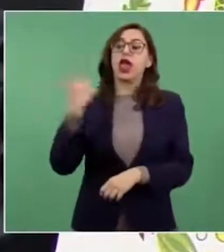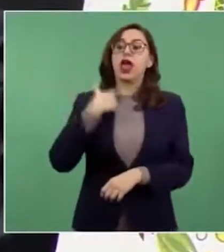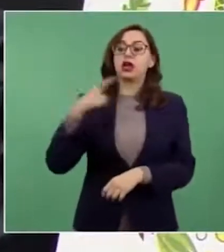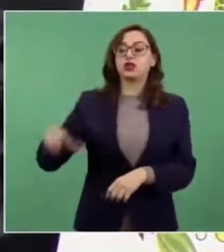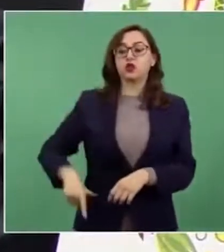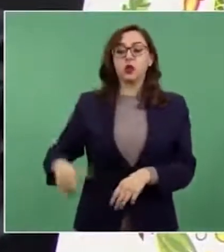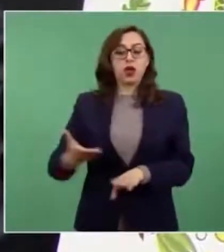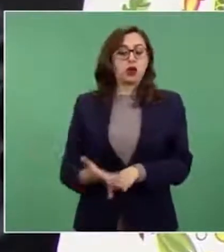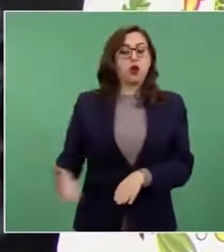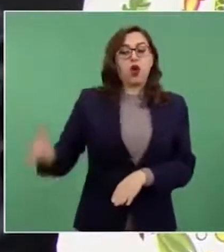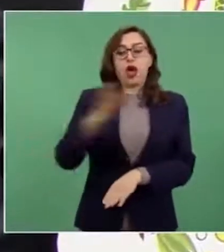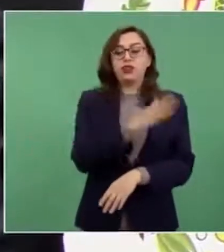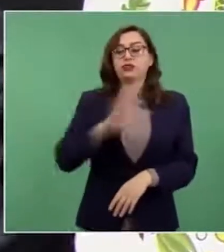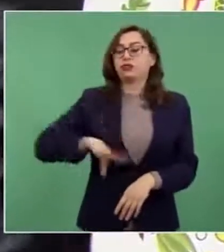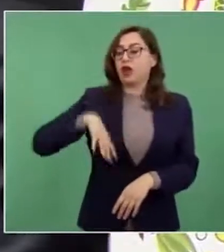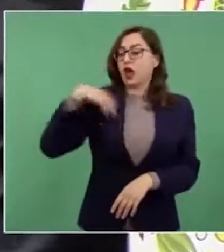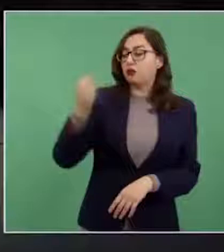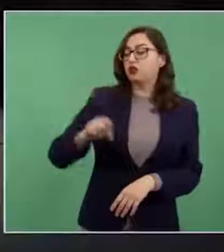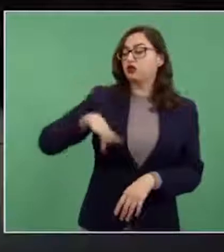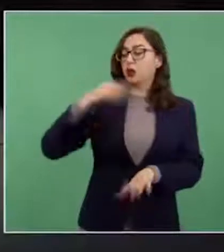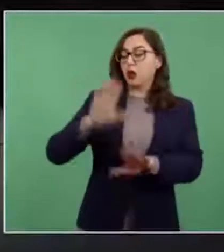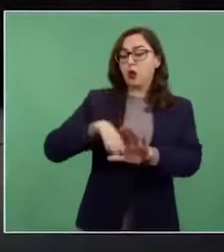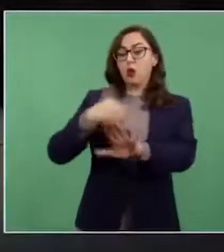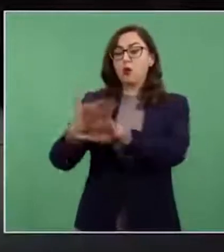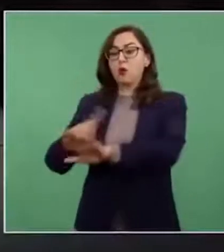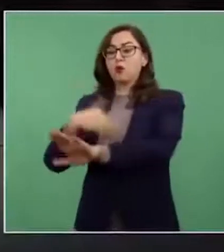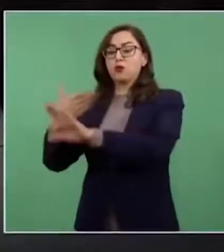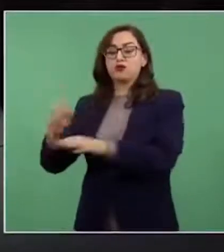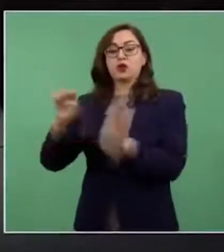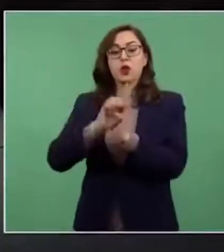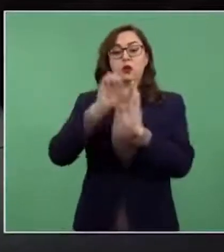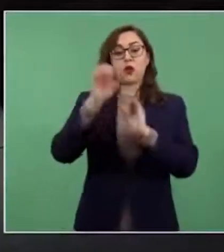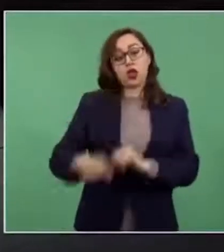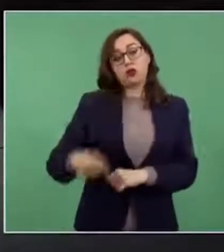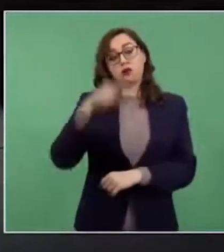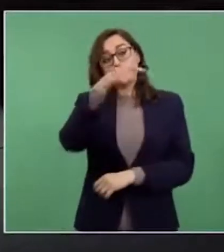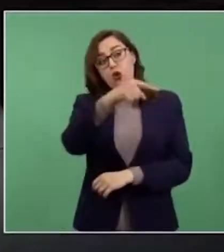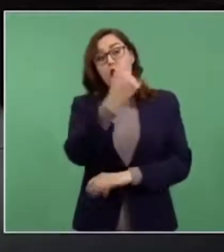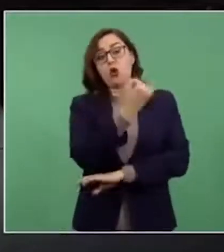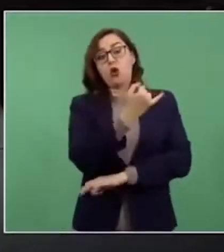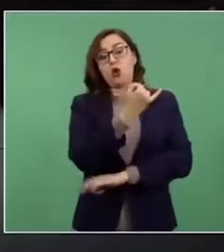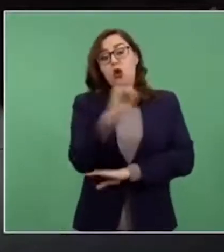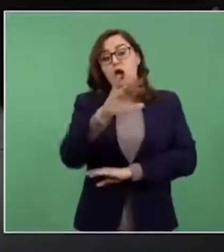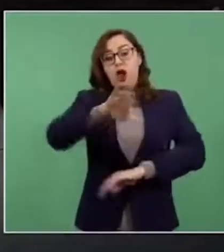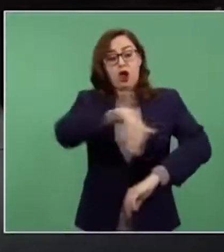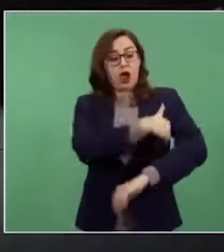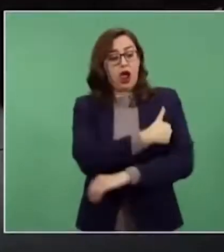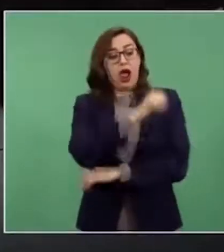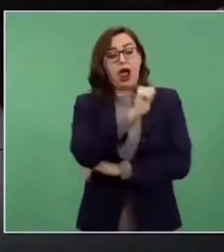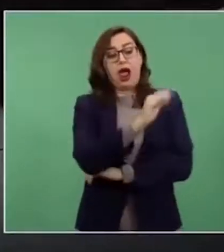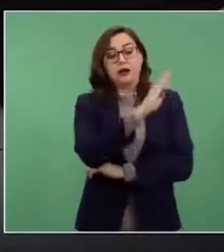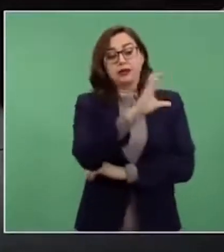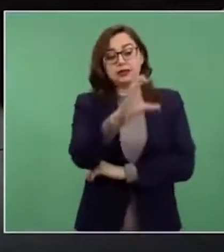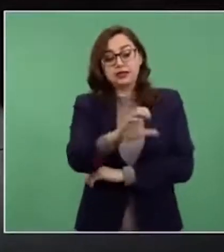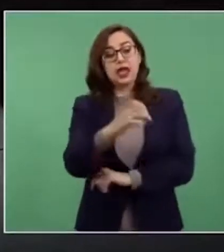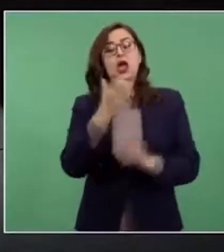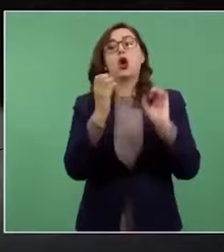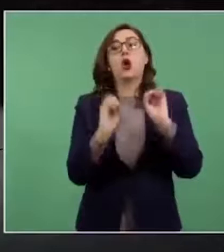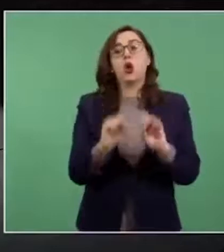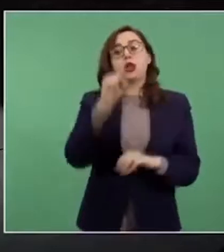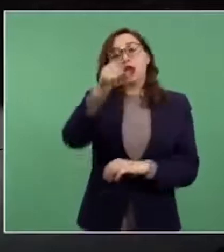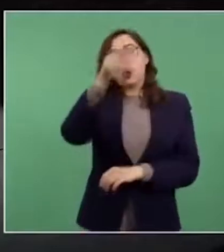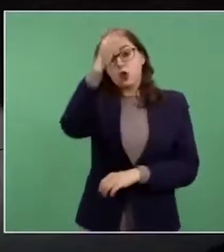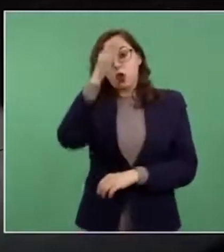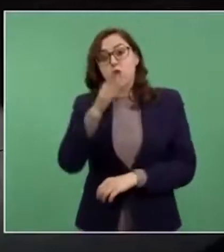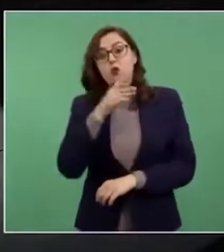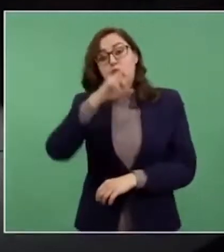Estado, como los casos de la guardería ABC en Hermosillo, Sonora, y Pasta de Conchos en Coahuila. Se mantiene